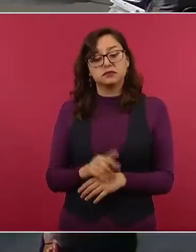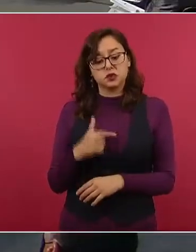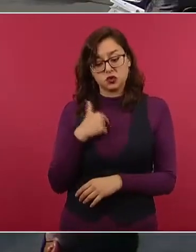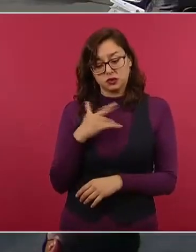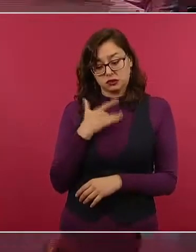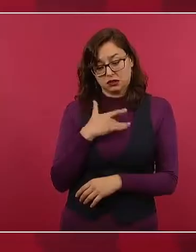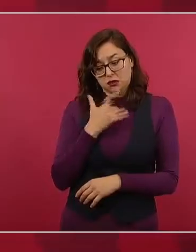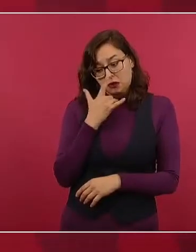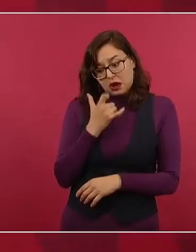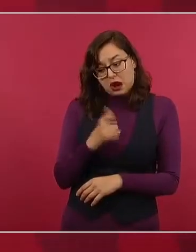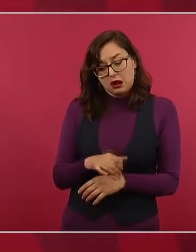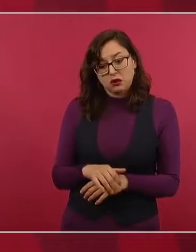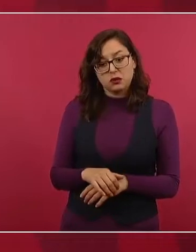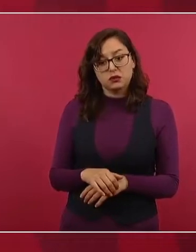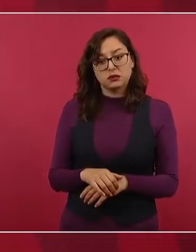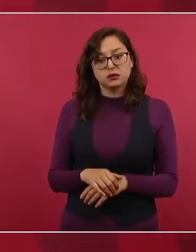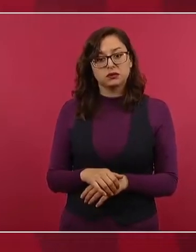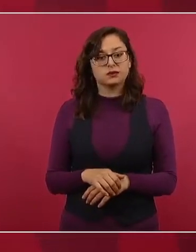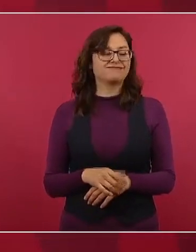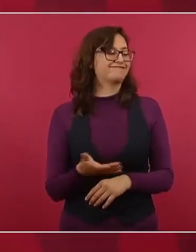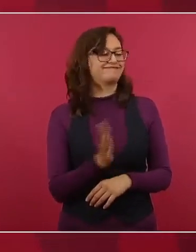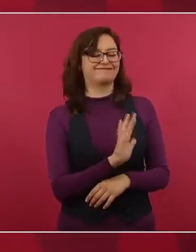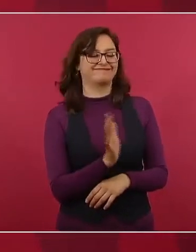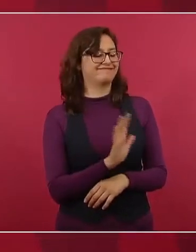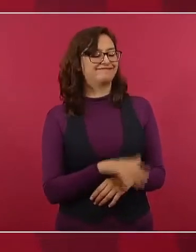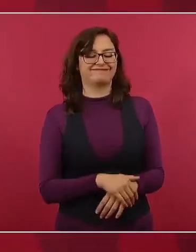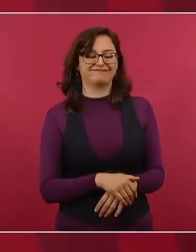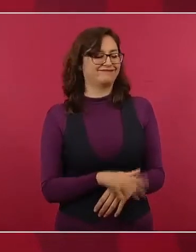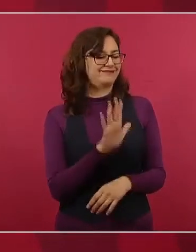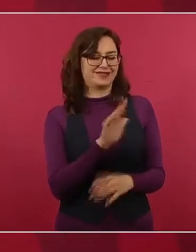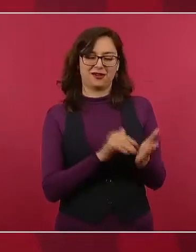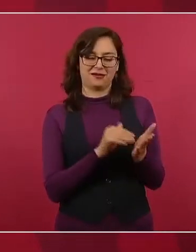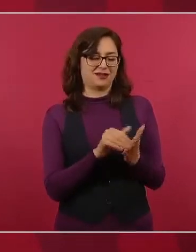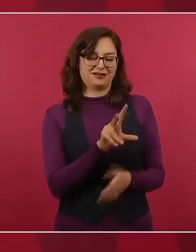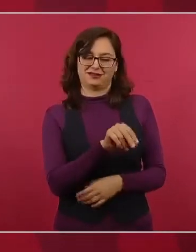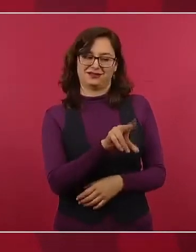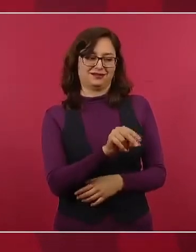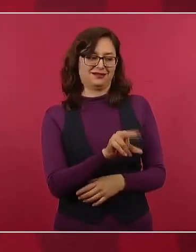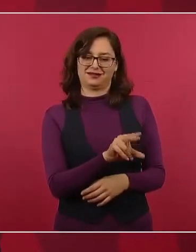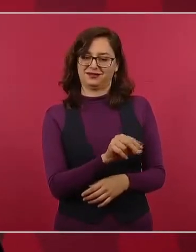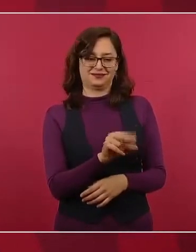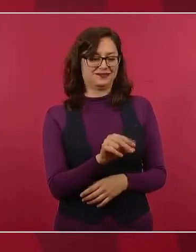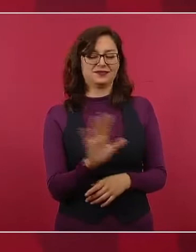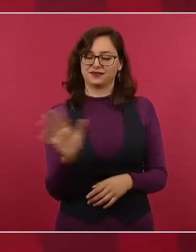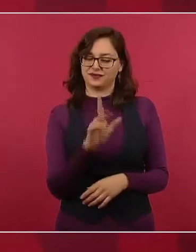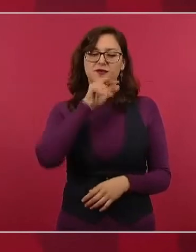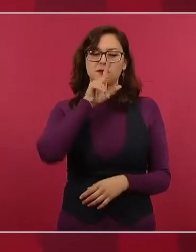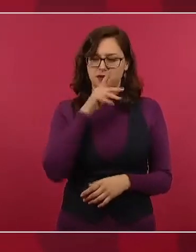5 millones creo que son 3. Sí, pero que lo vean